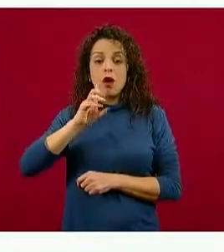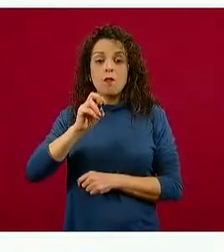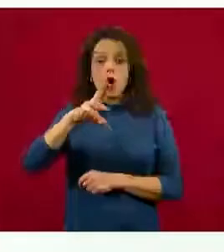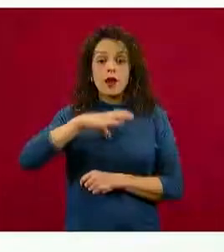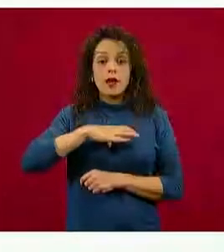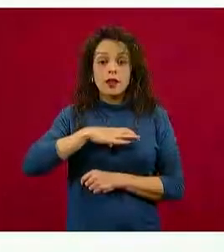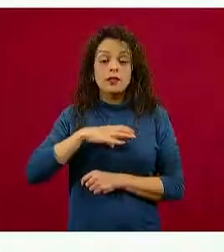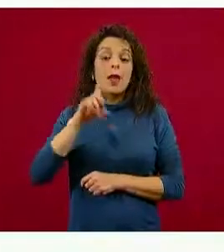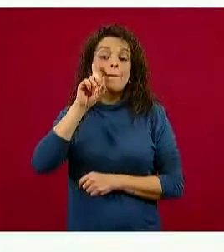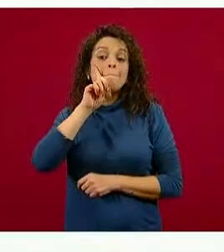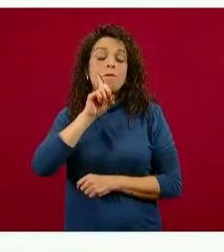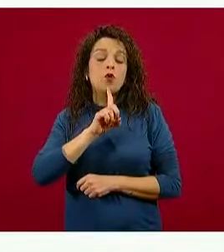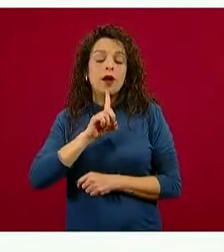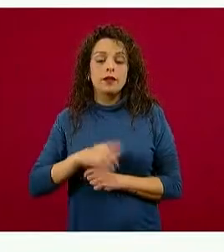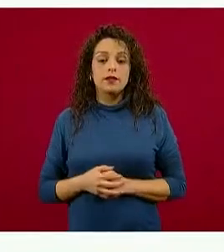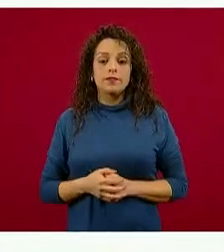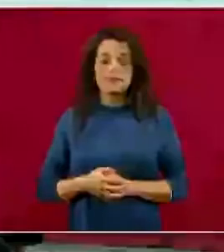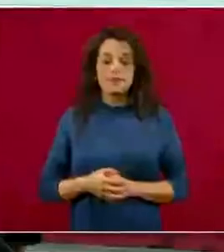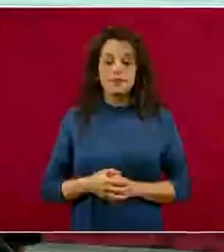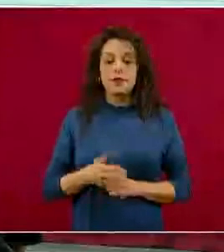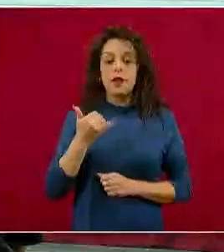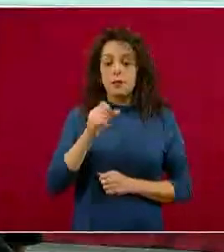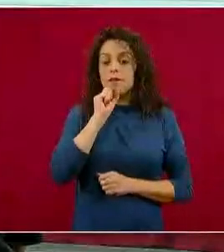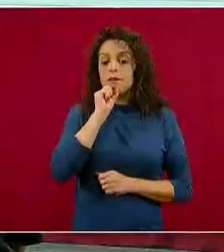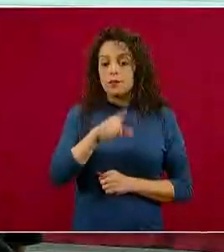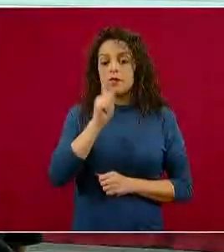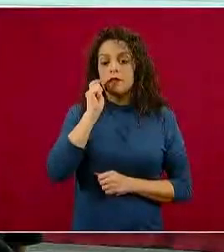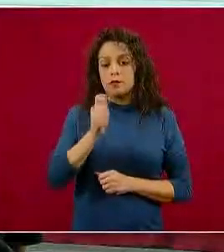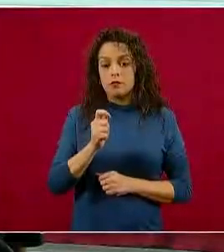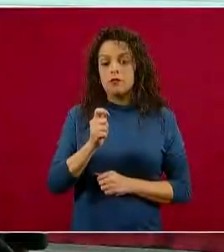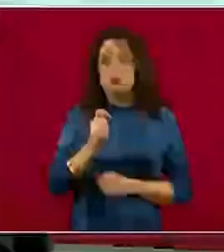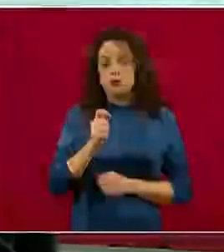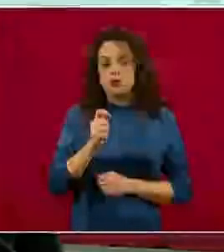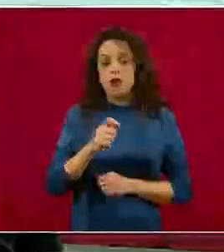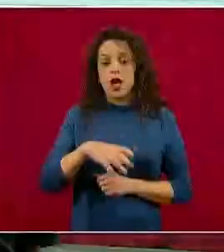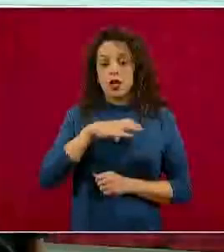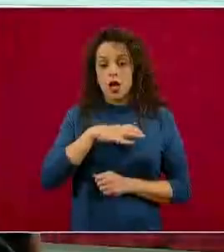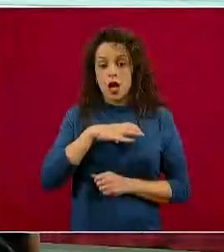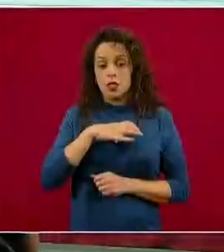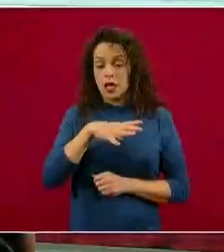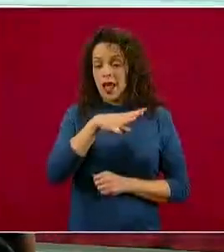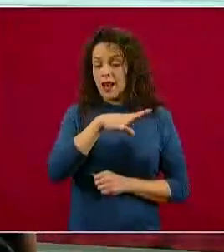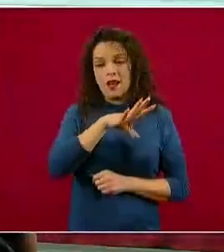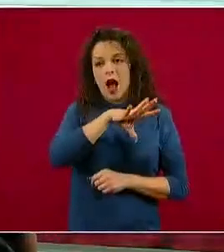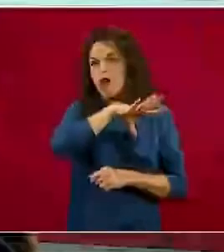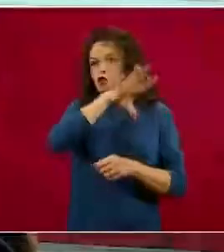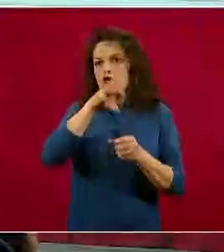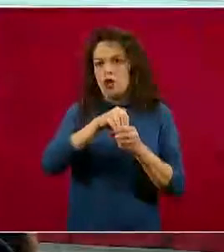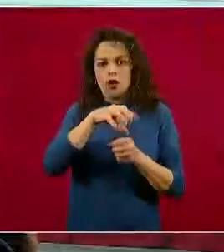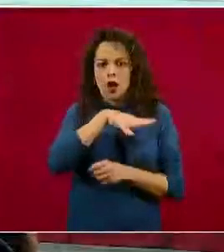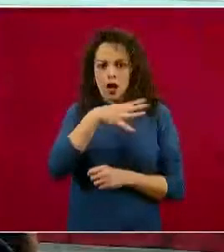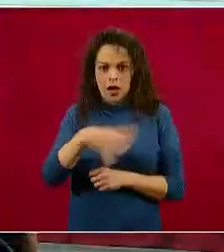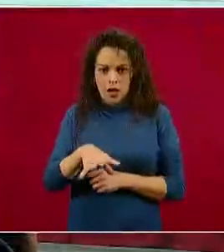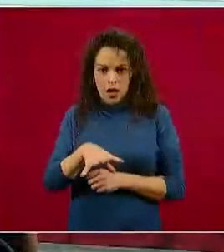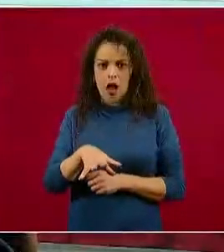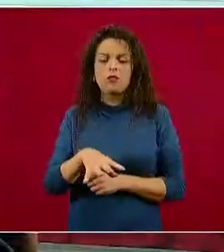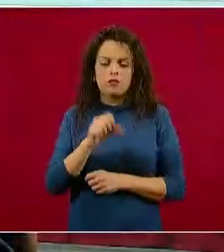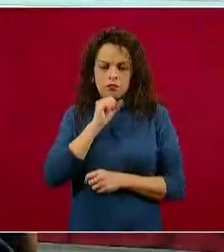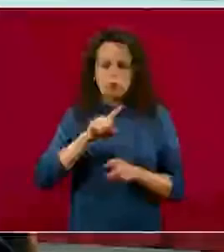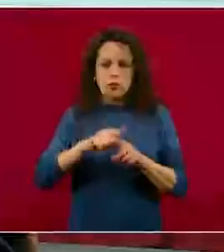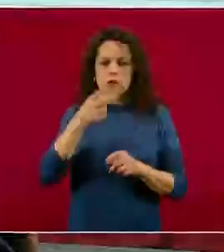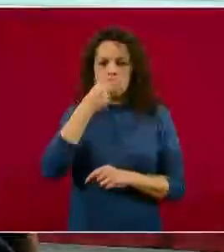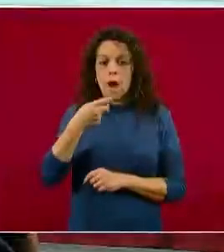casi prácticamente también en ambos sexos, porque también es la principal causa de muerte en cáncer en general, pero claramente en mujeres es la